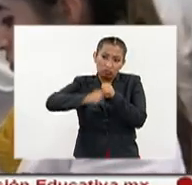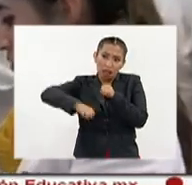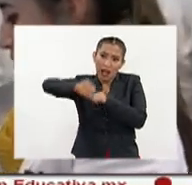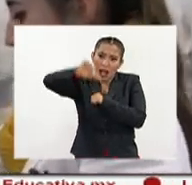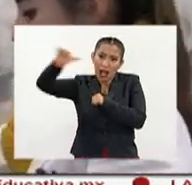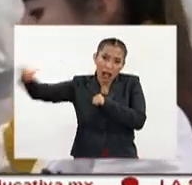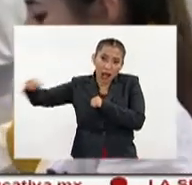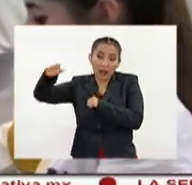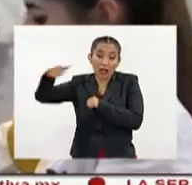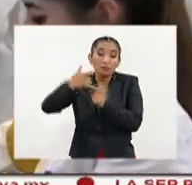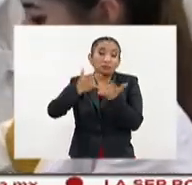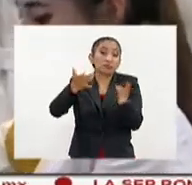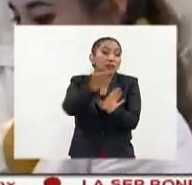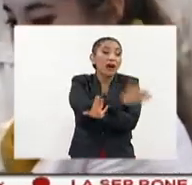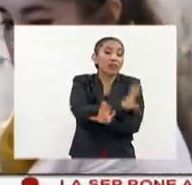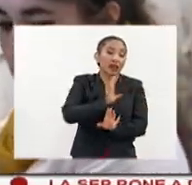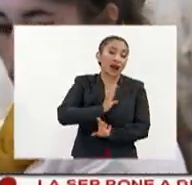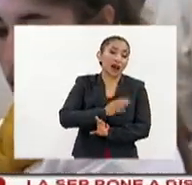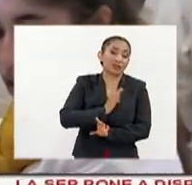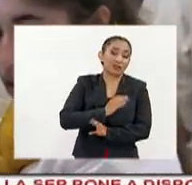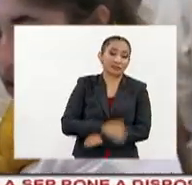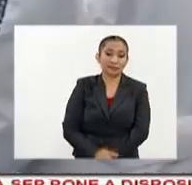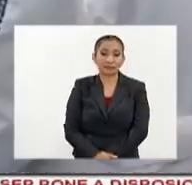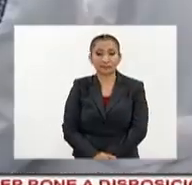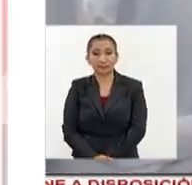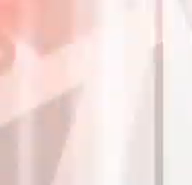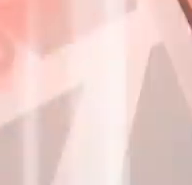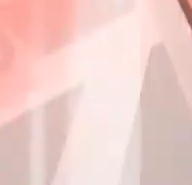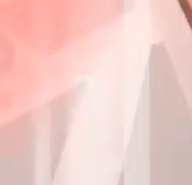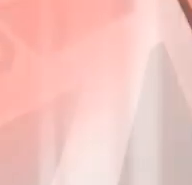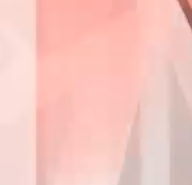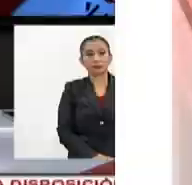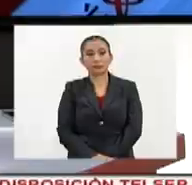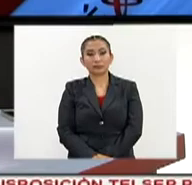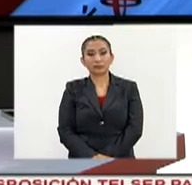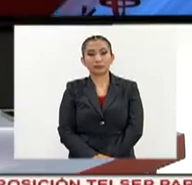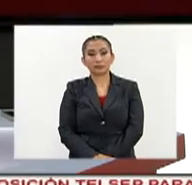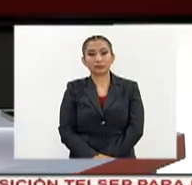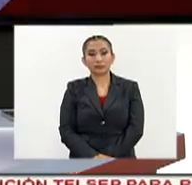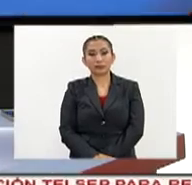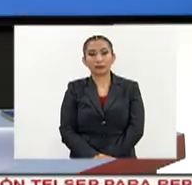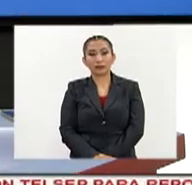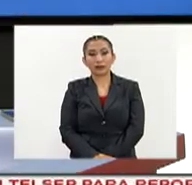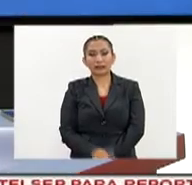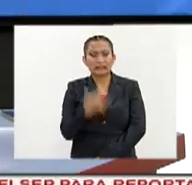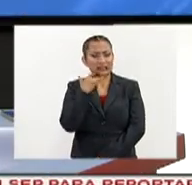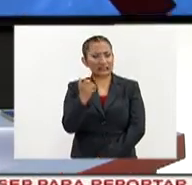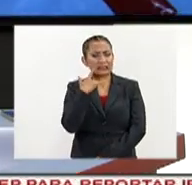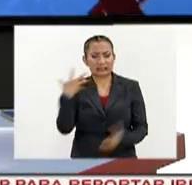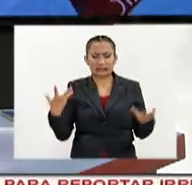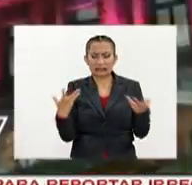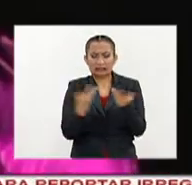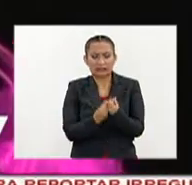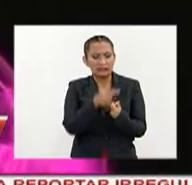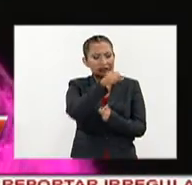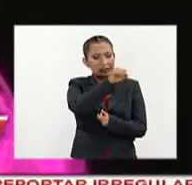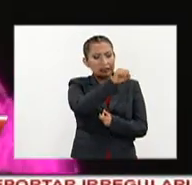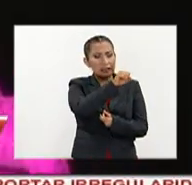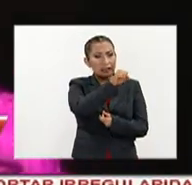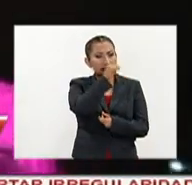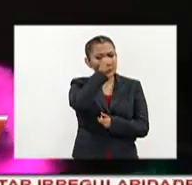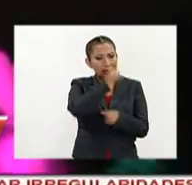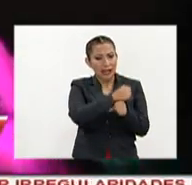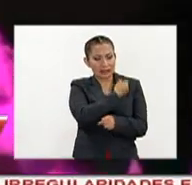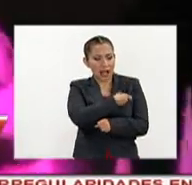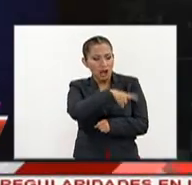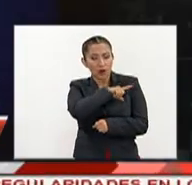y que tengan antecedentes familiares de cáncer de mama. Y en un esfuerzo conjunto entre la Secretaría de Salud de